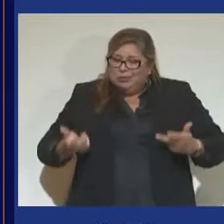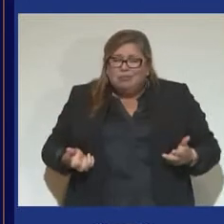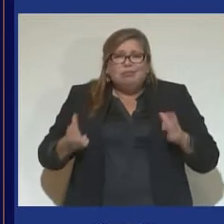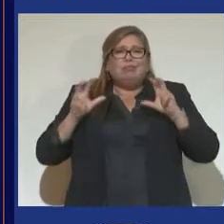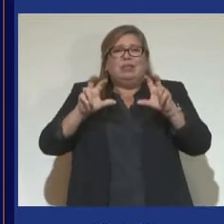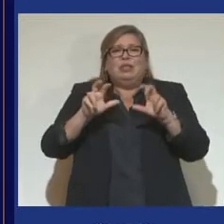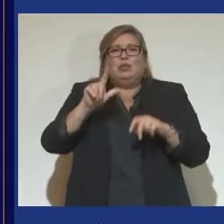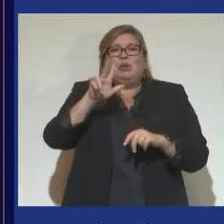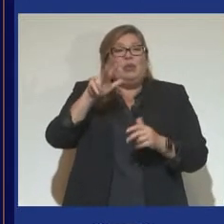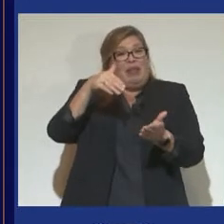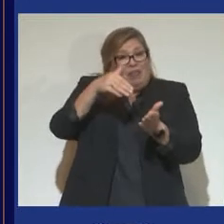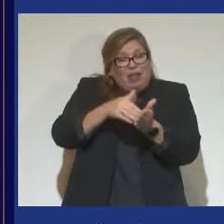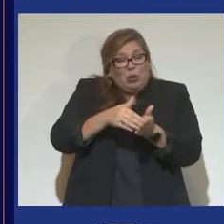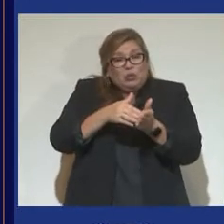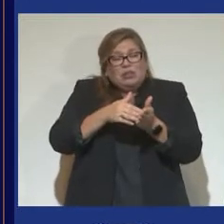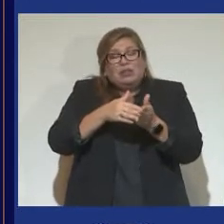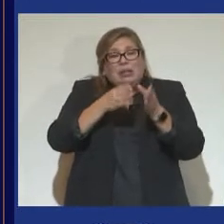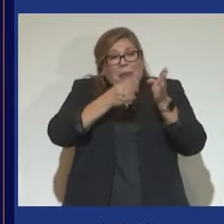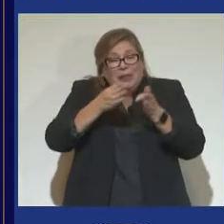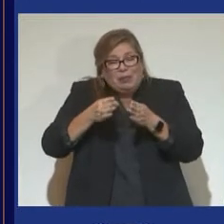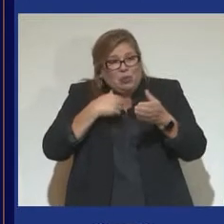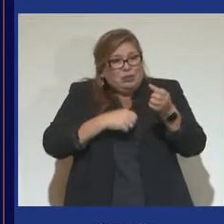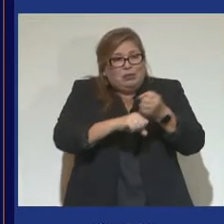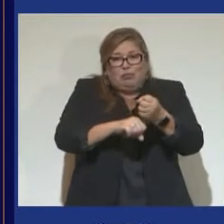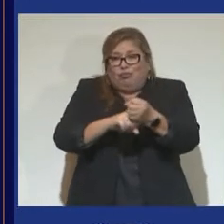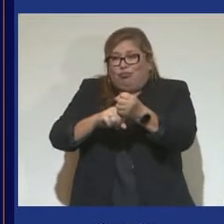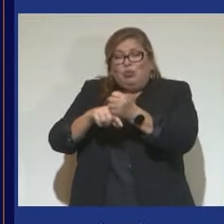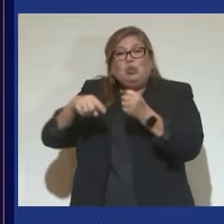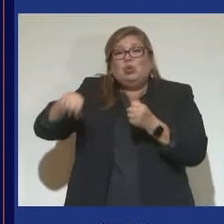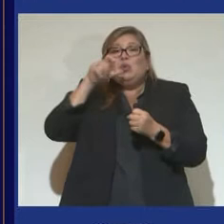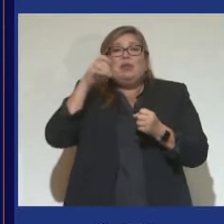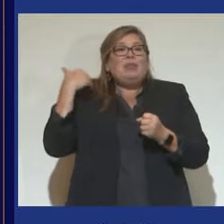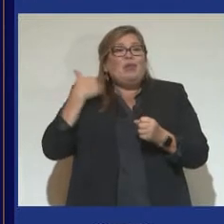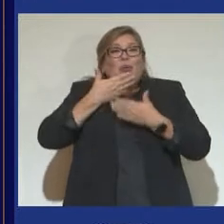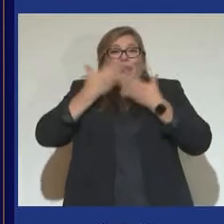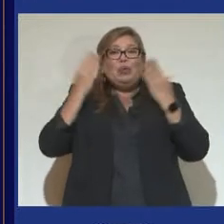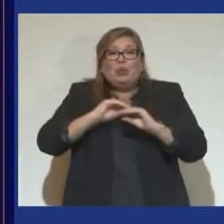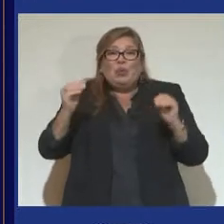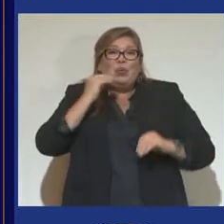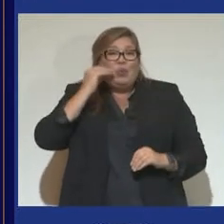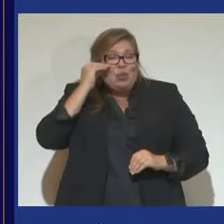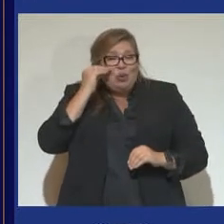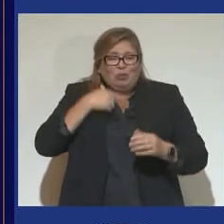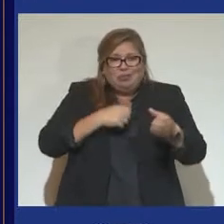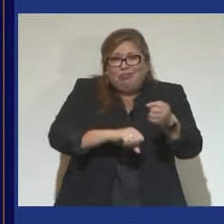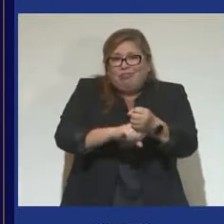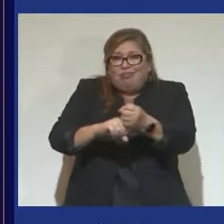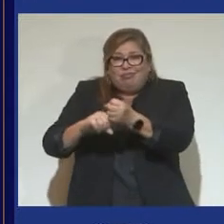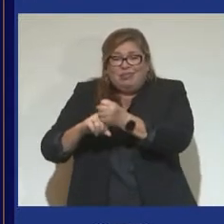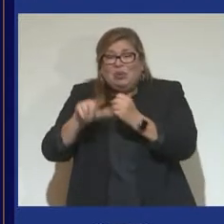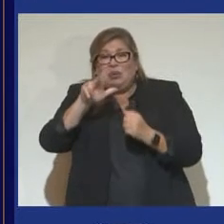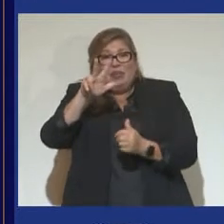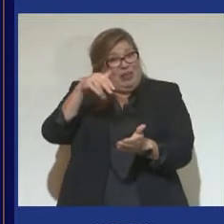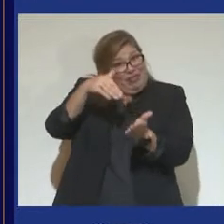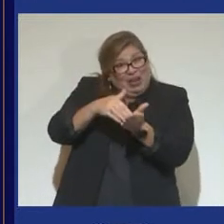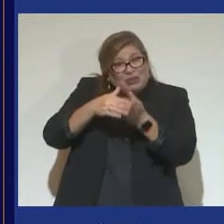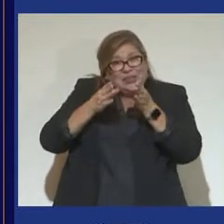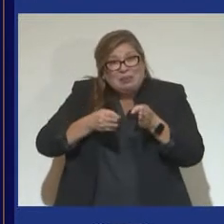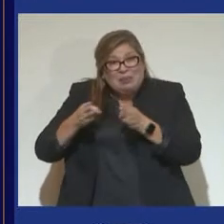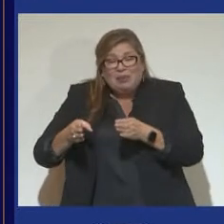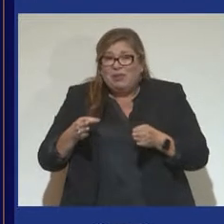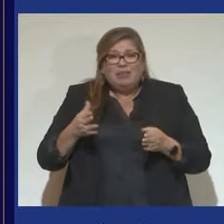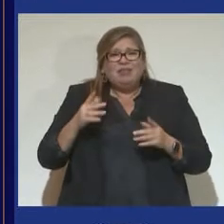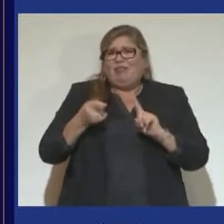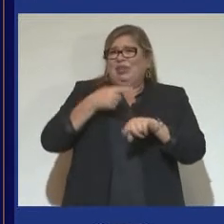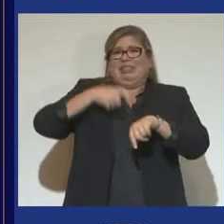podemos lograr 23.000 personas recibir apoyo personas desalojadas esto ha sido un precedente en california yo